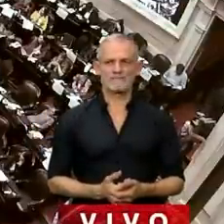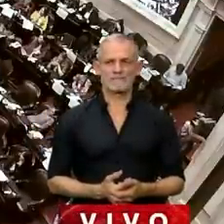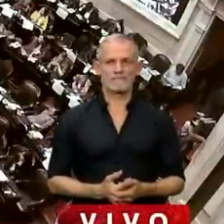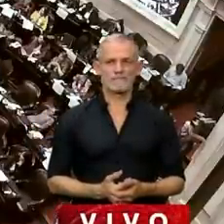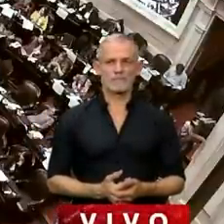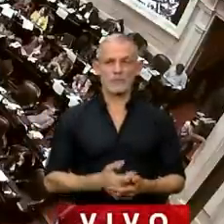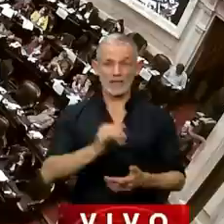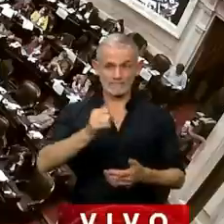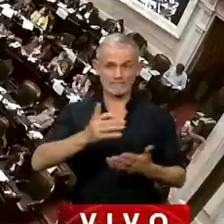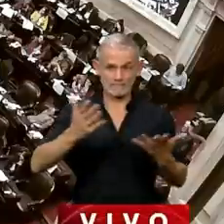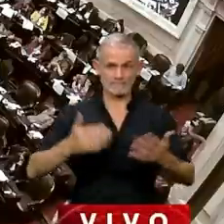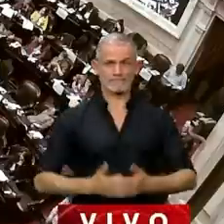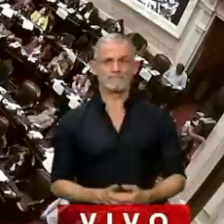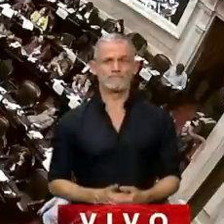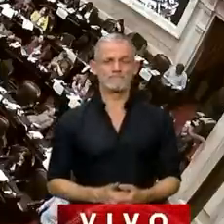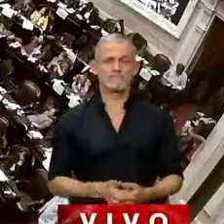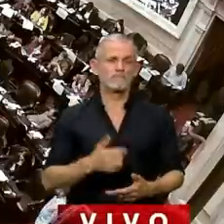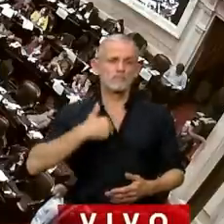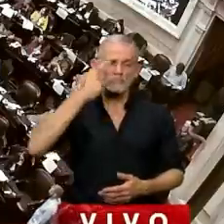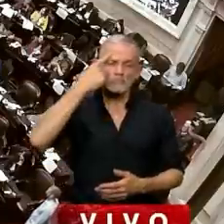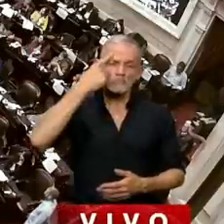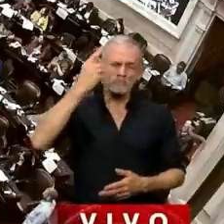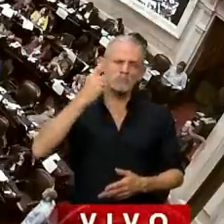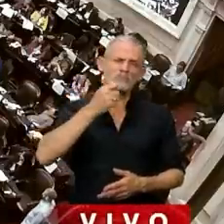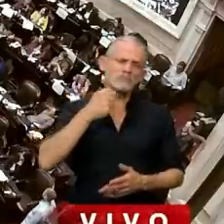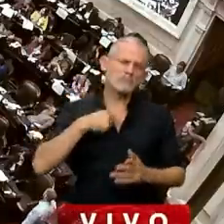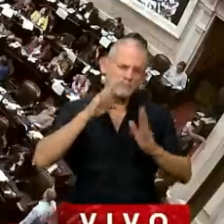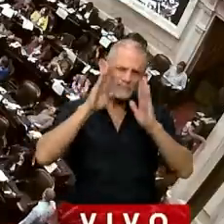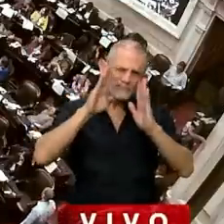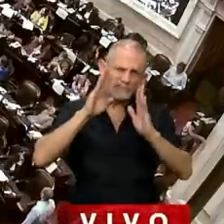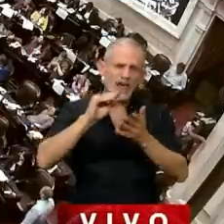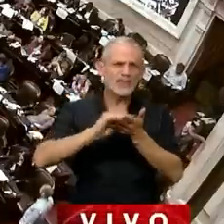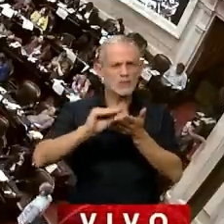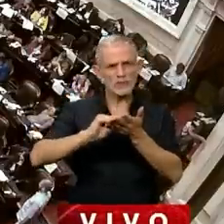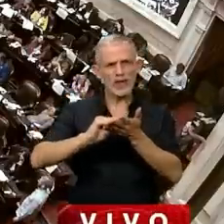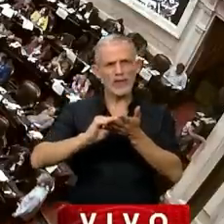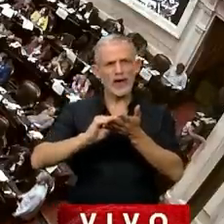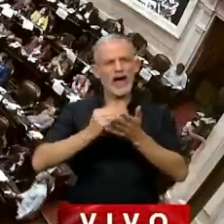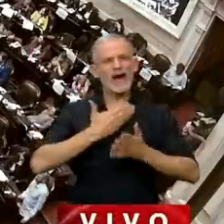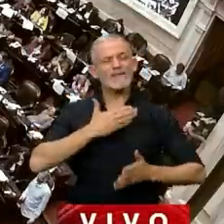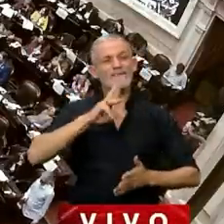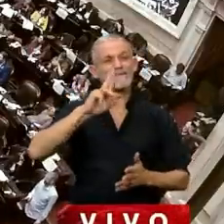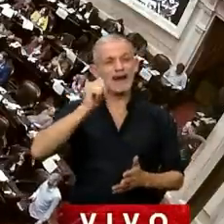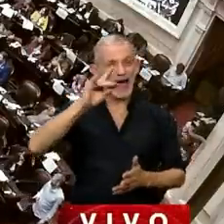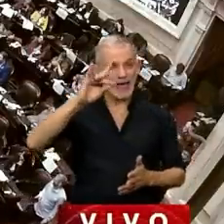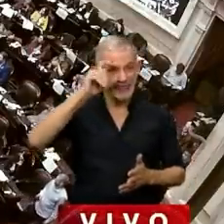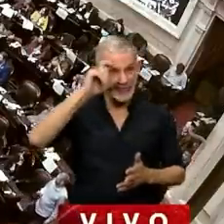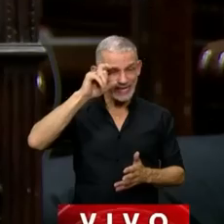Sí, presidente. Yo creo que si escuchamos con cuidado a la diputada Mónica Frade,